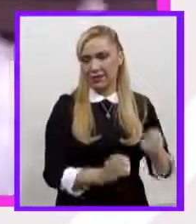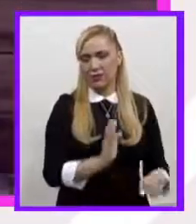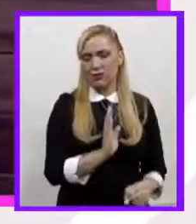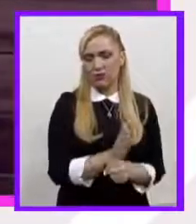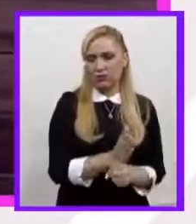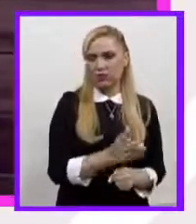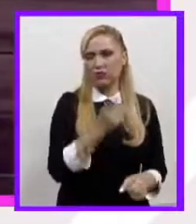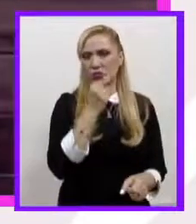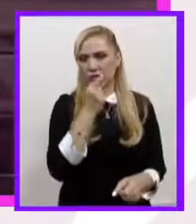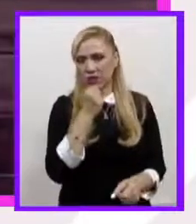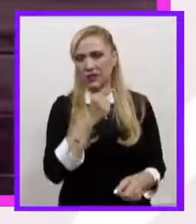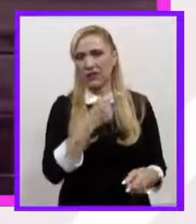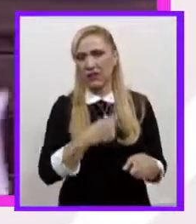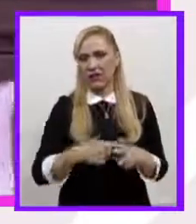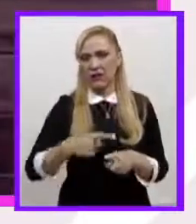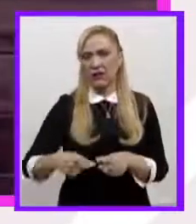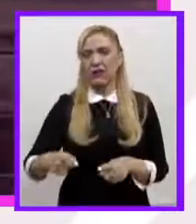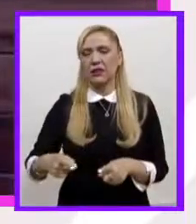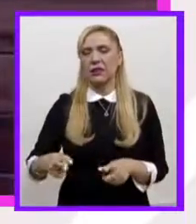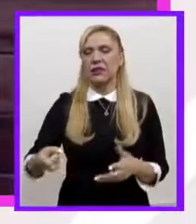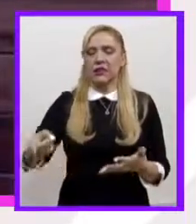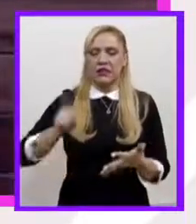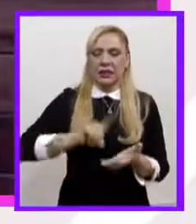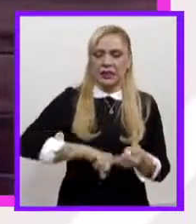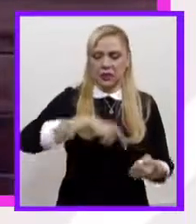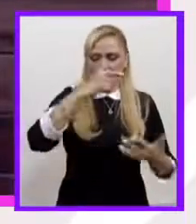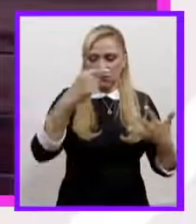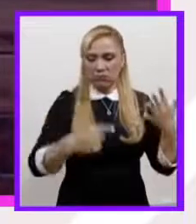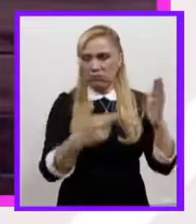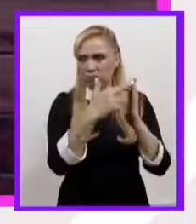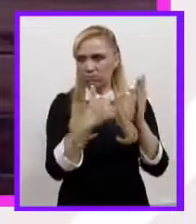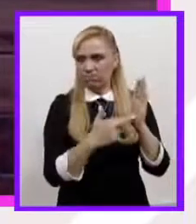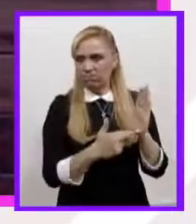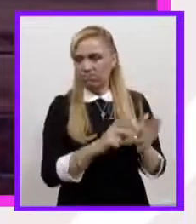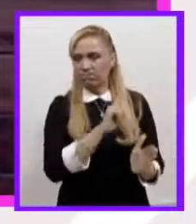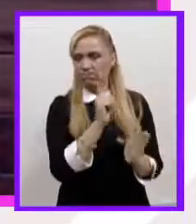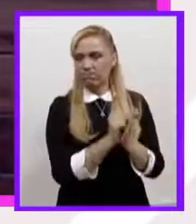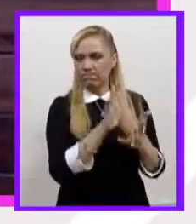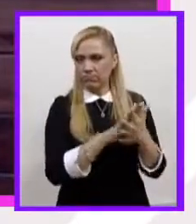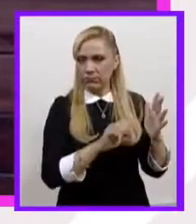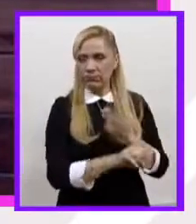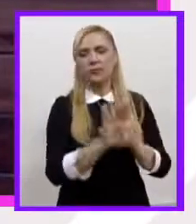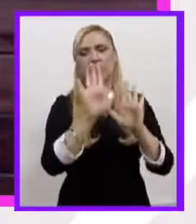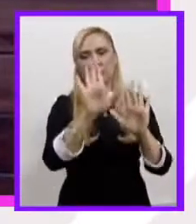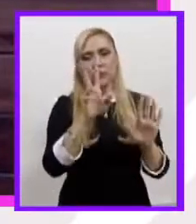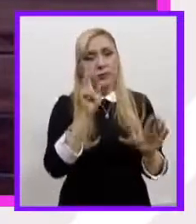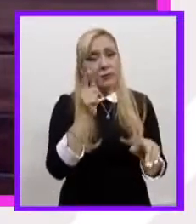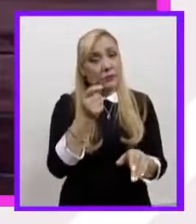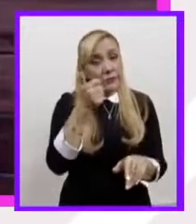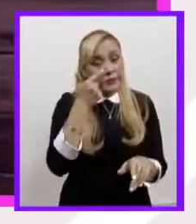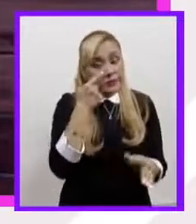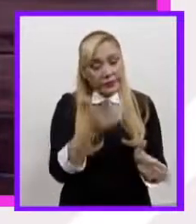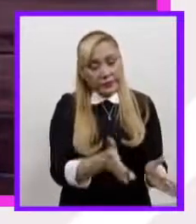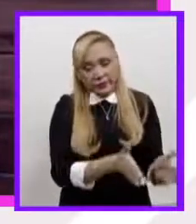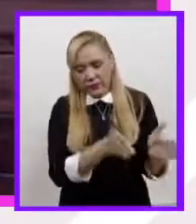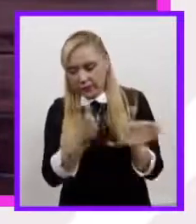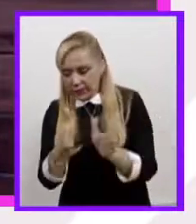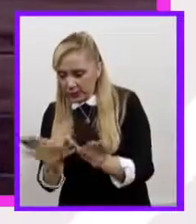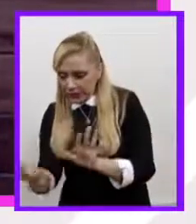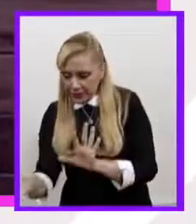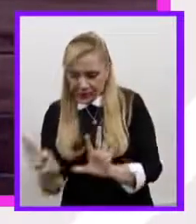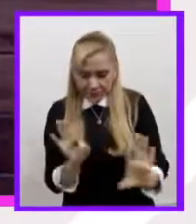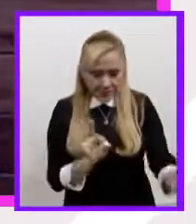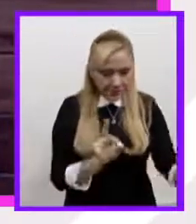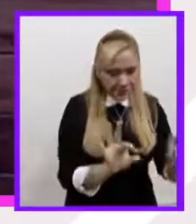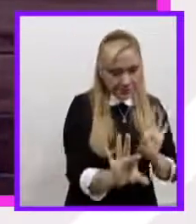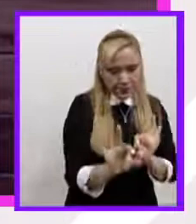sancionar todas las conductas que están enunciadas en un código penal, tiene que aplicar un filtro. A este filtro le llamamos selectividad. Es